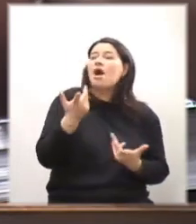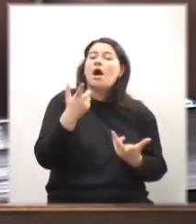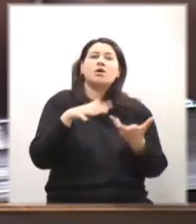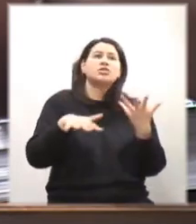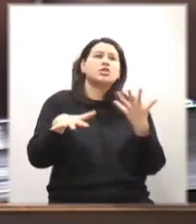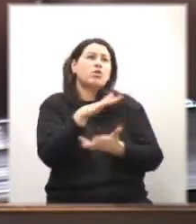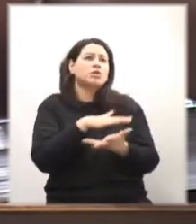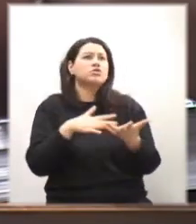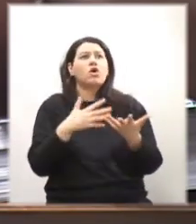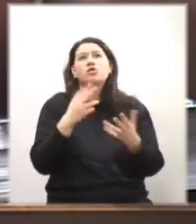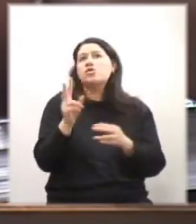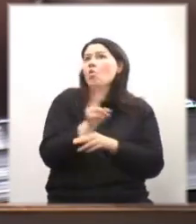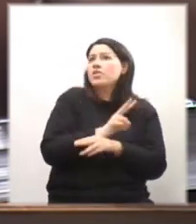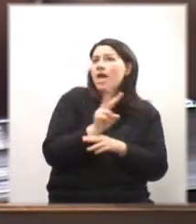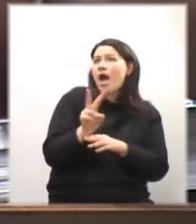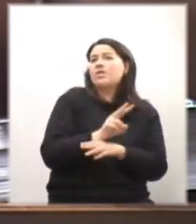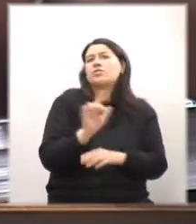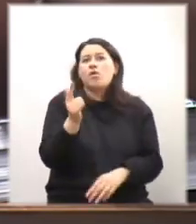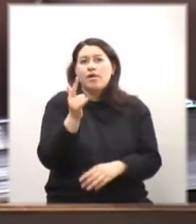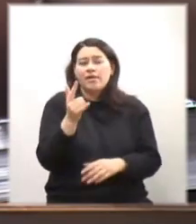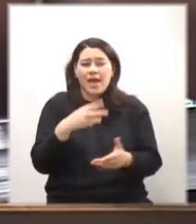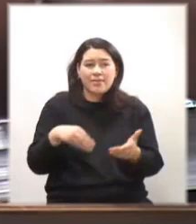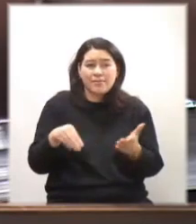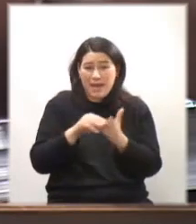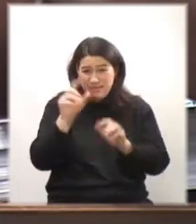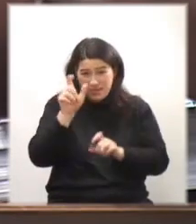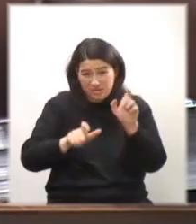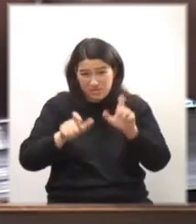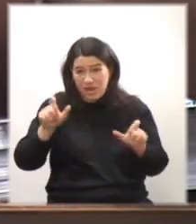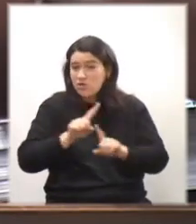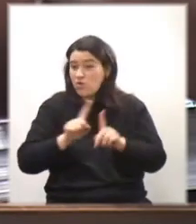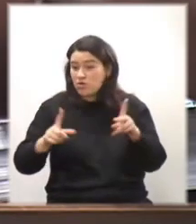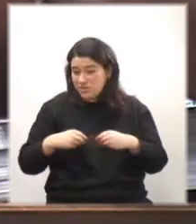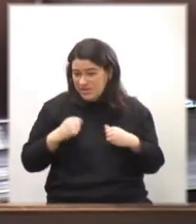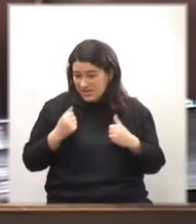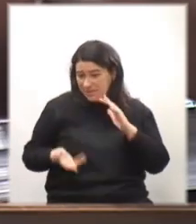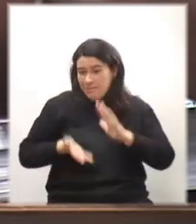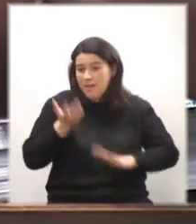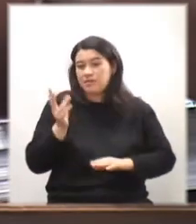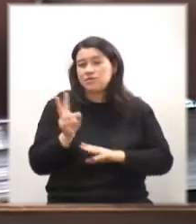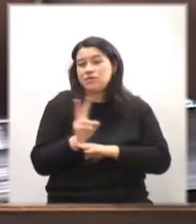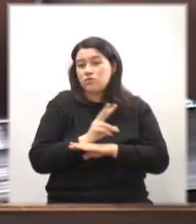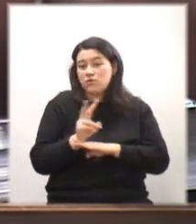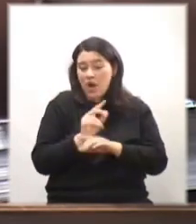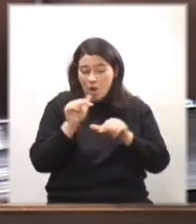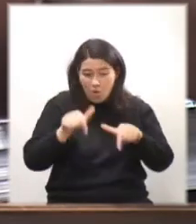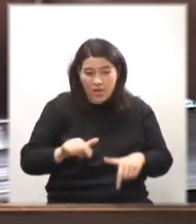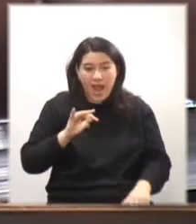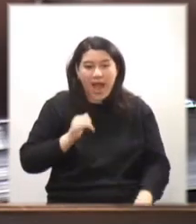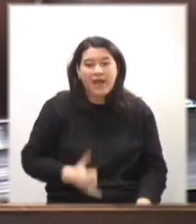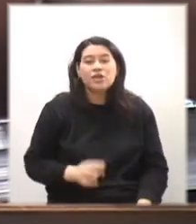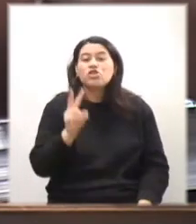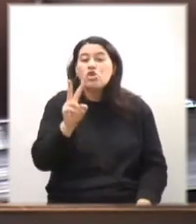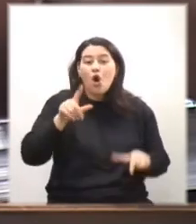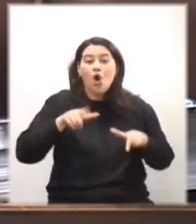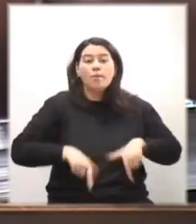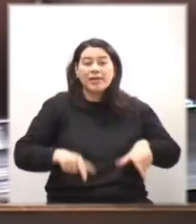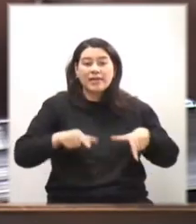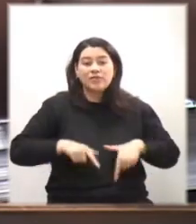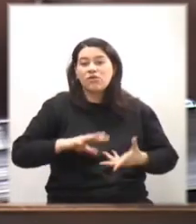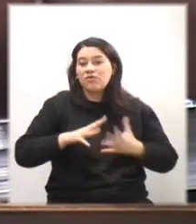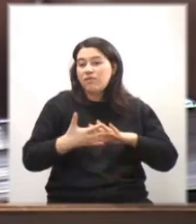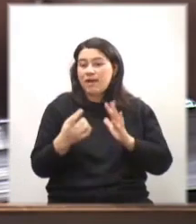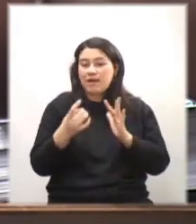la situación de la inseguridad y no solo la gente no se siente más segura, hoy tenemos a 2 ministros en